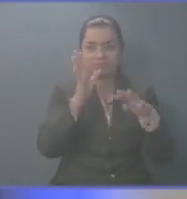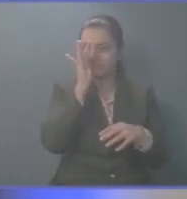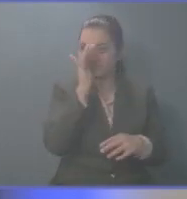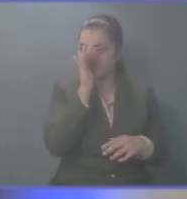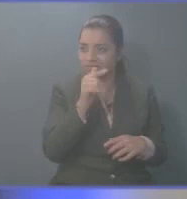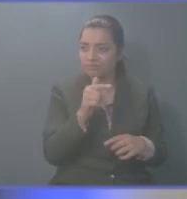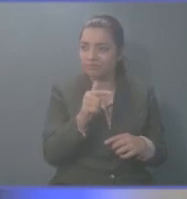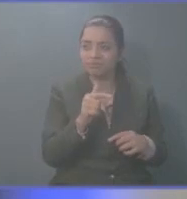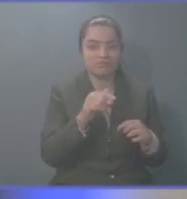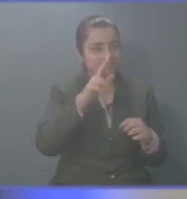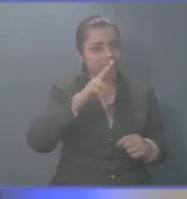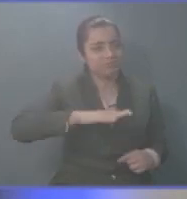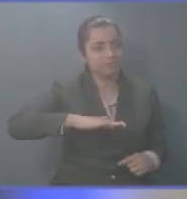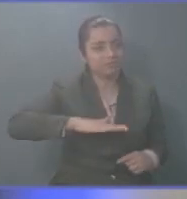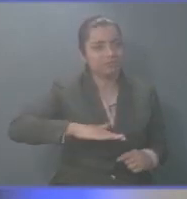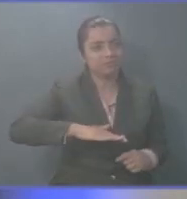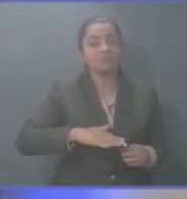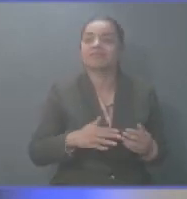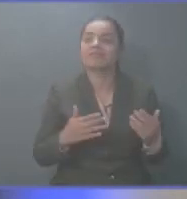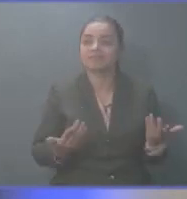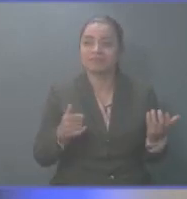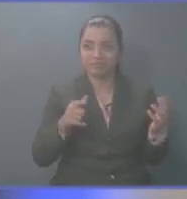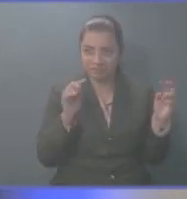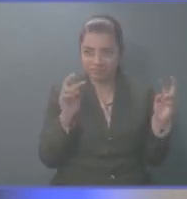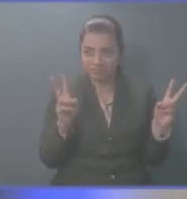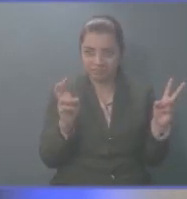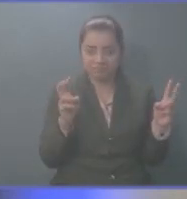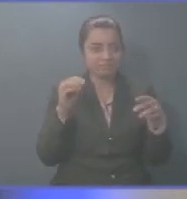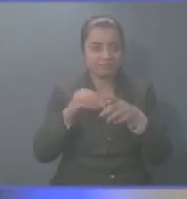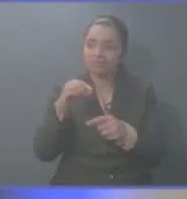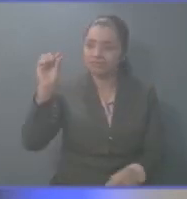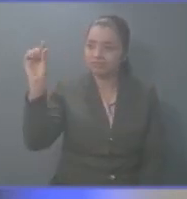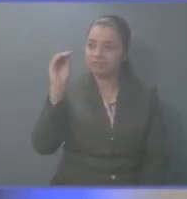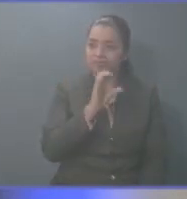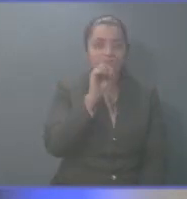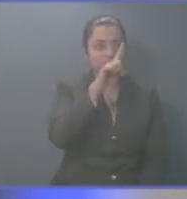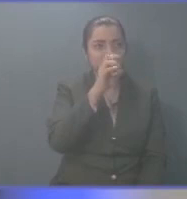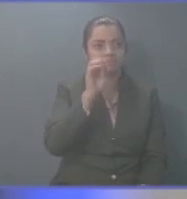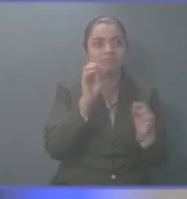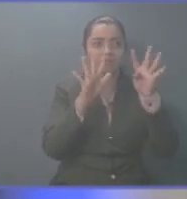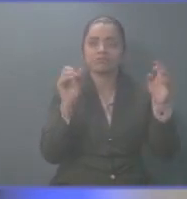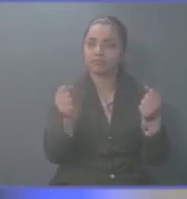febrero a las 3 de la tarde a tocar el tema del préstamo de 109 millones de dólares.